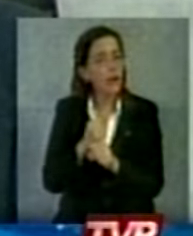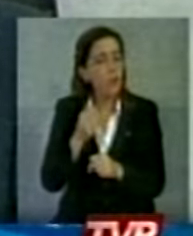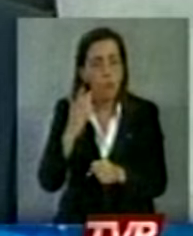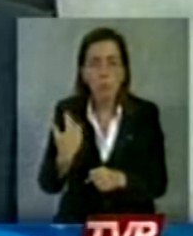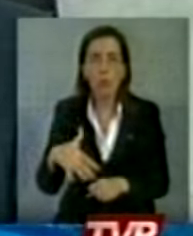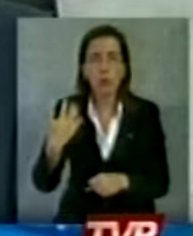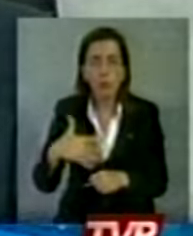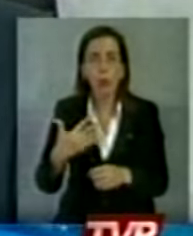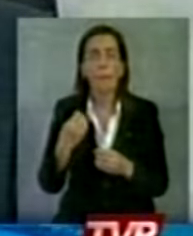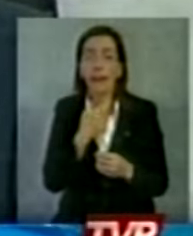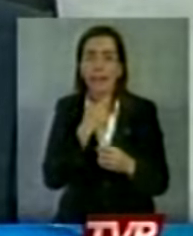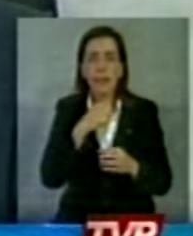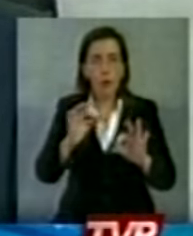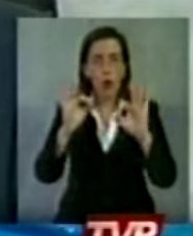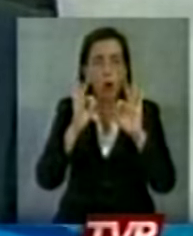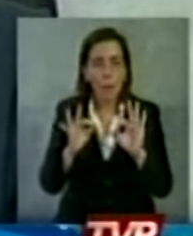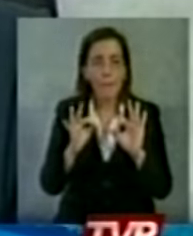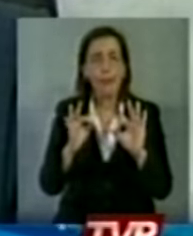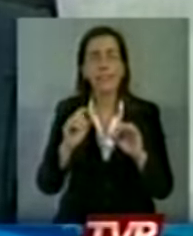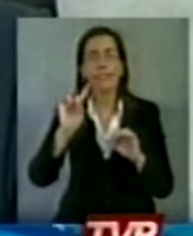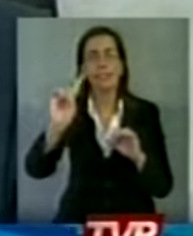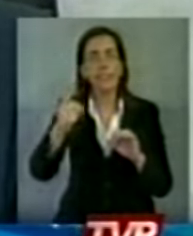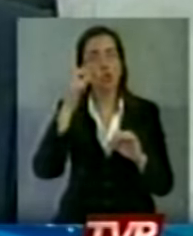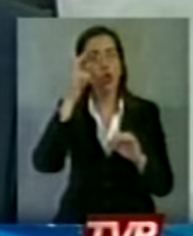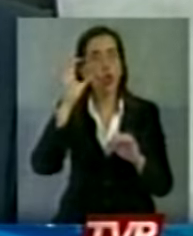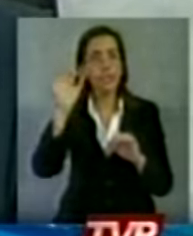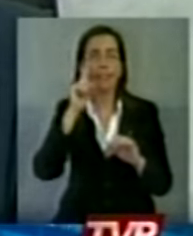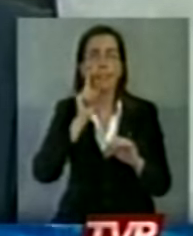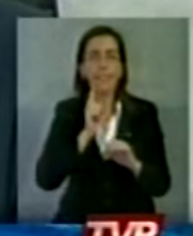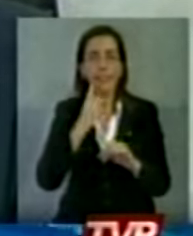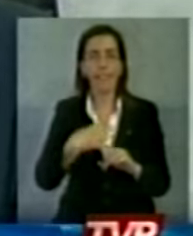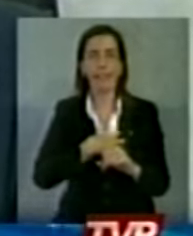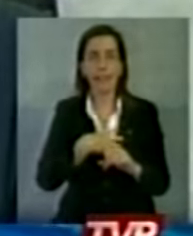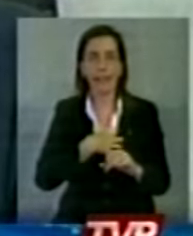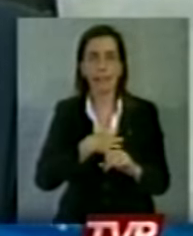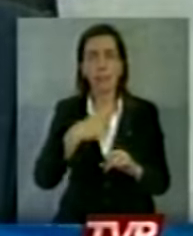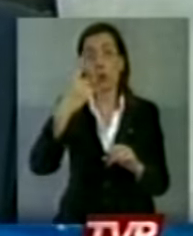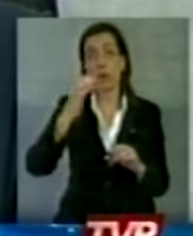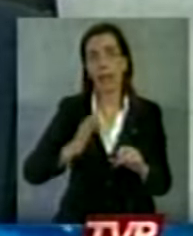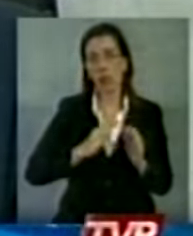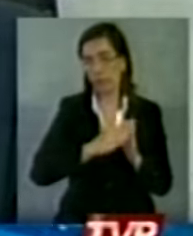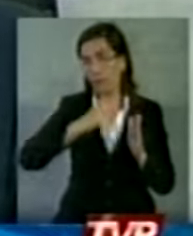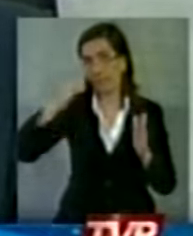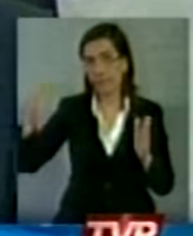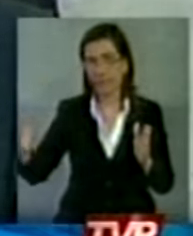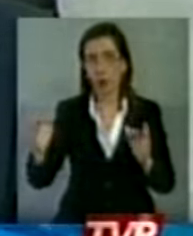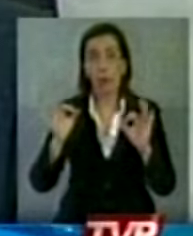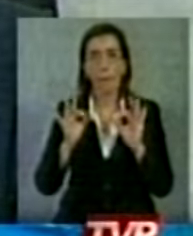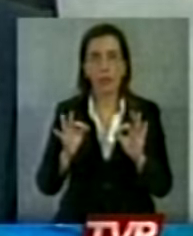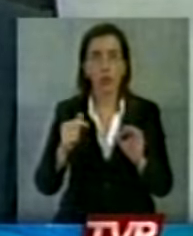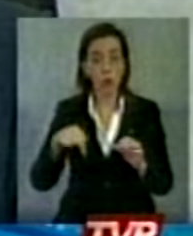incansablemente para completar los 180 días de clase en Tucumán. Por